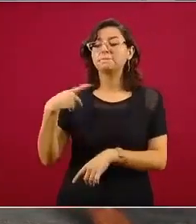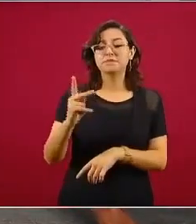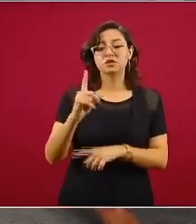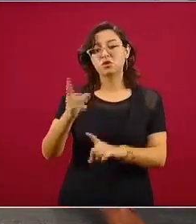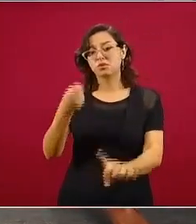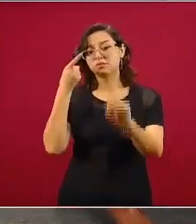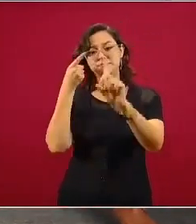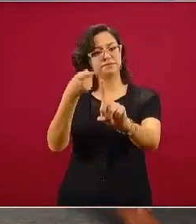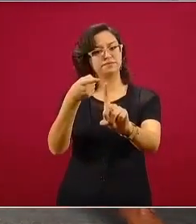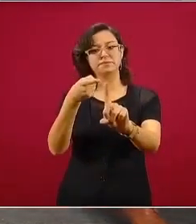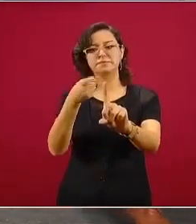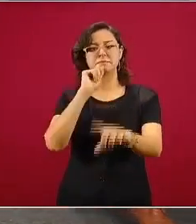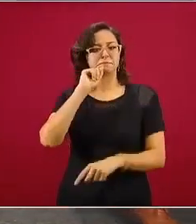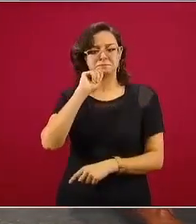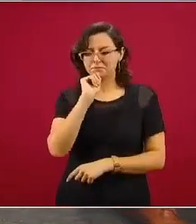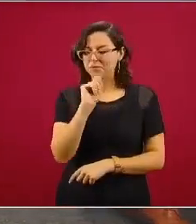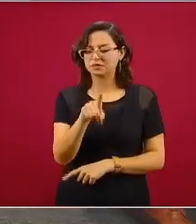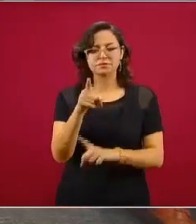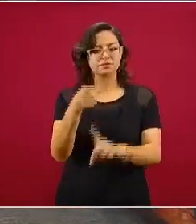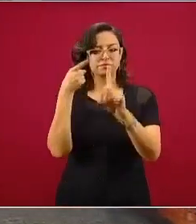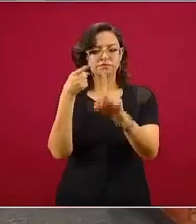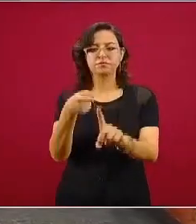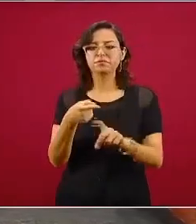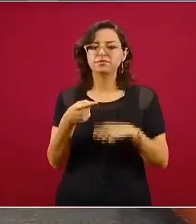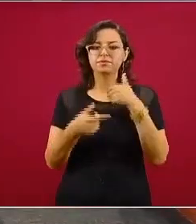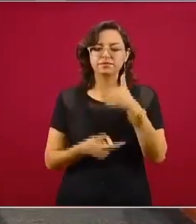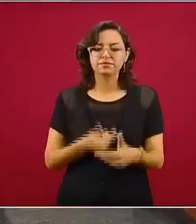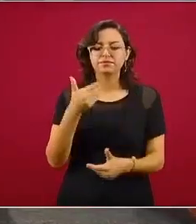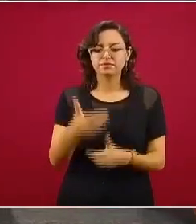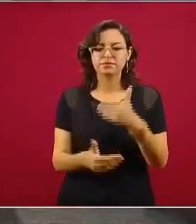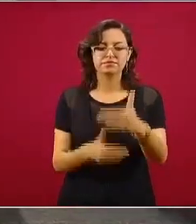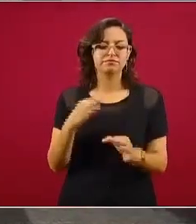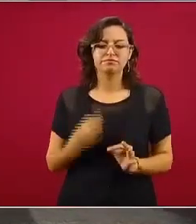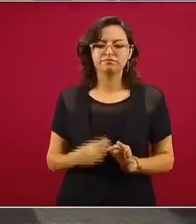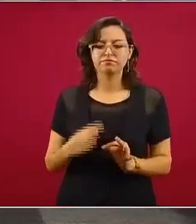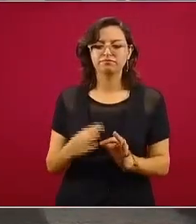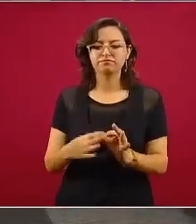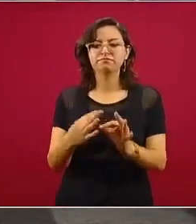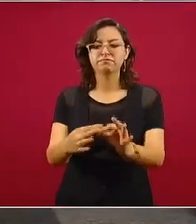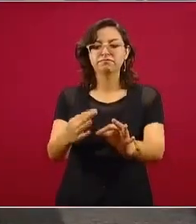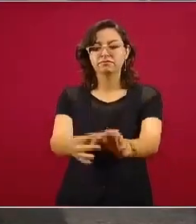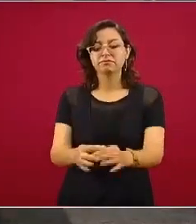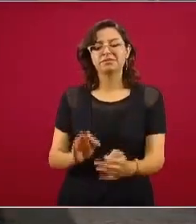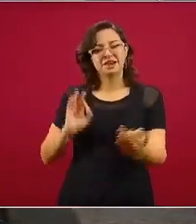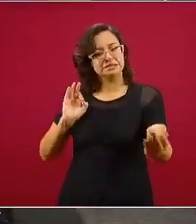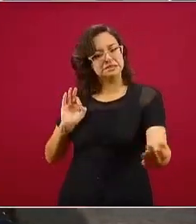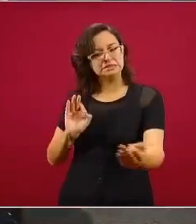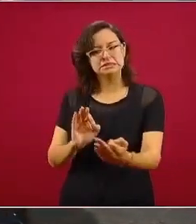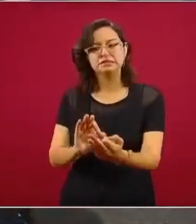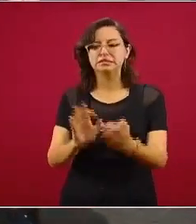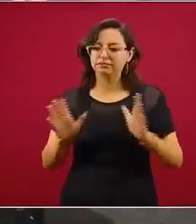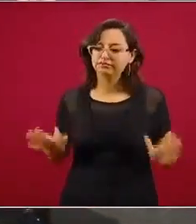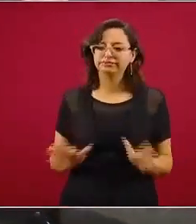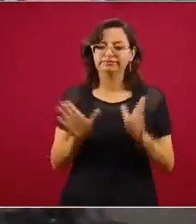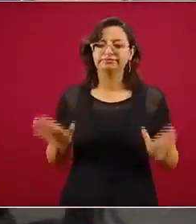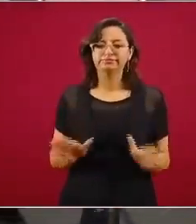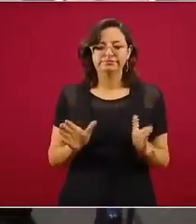es seguir avanzando con buenos resultados. Y ya falta poco y ánimo. A ver,